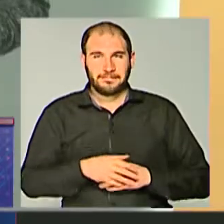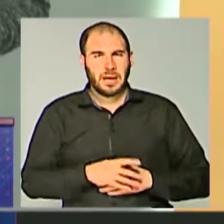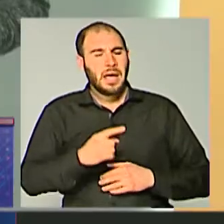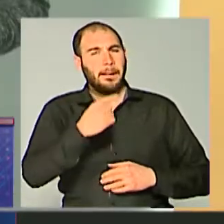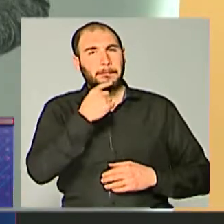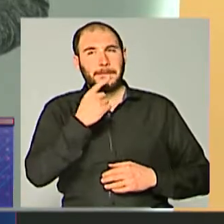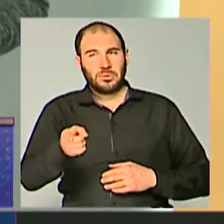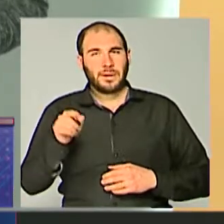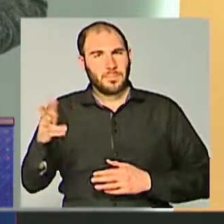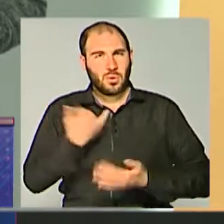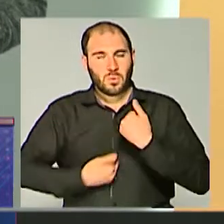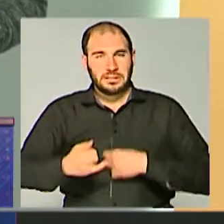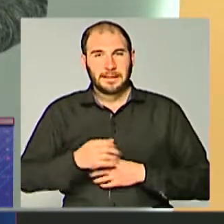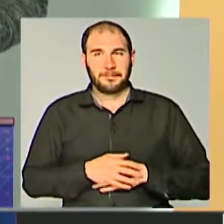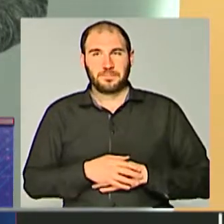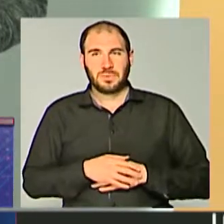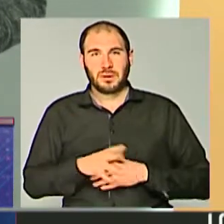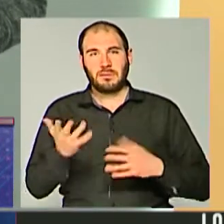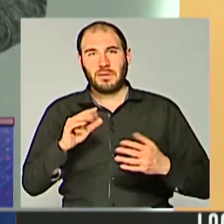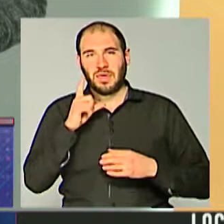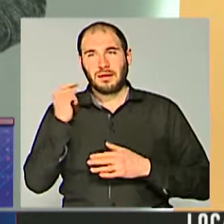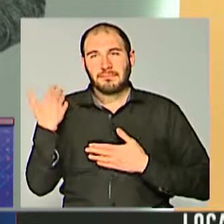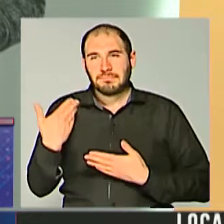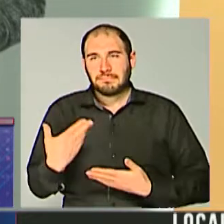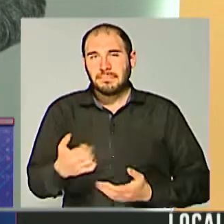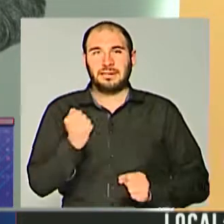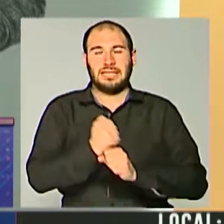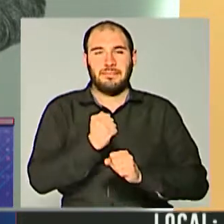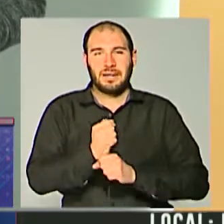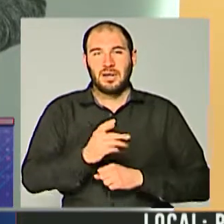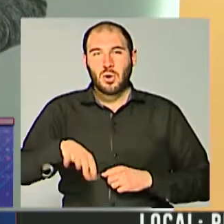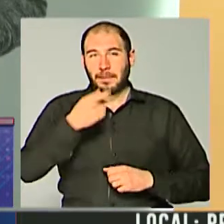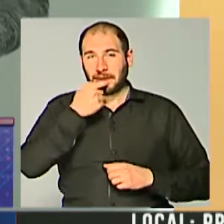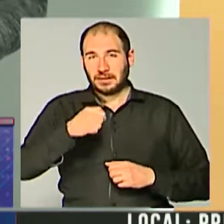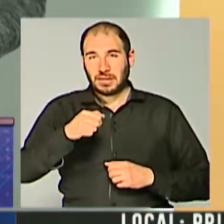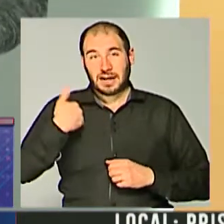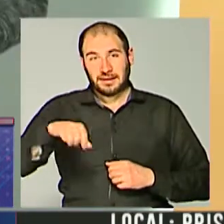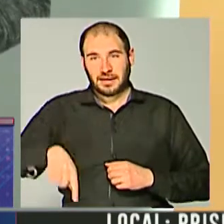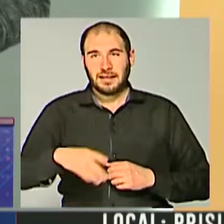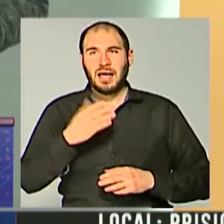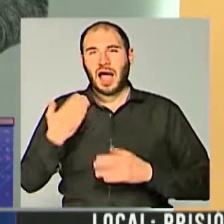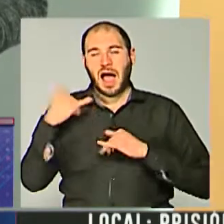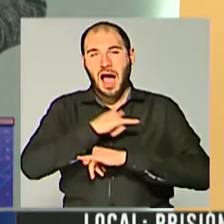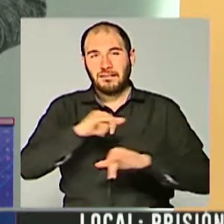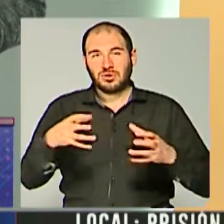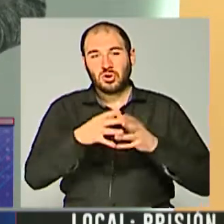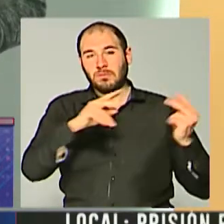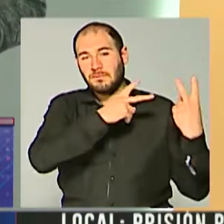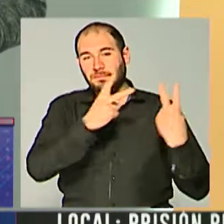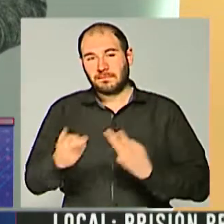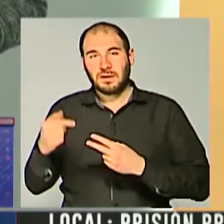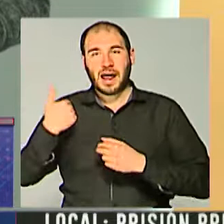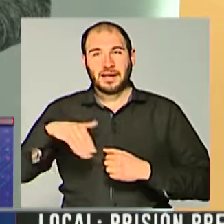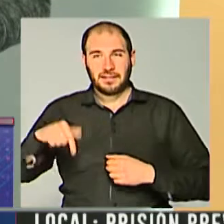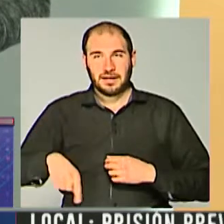jose vos decías que hace ya varios días que están trabajando aquí en nuestro país se había anunciado la llegada de esta mención del fondo monetario